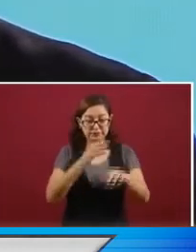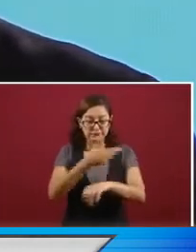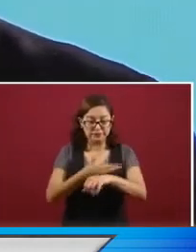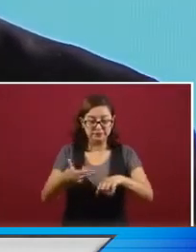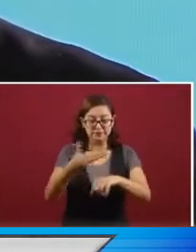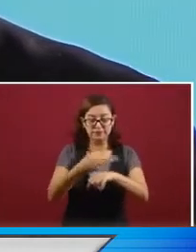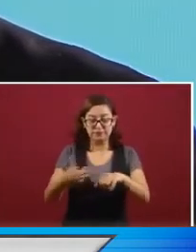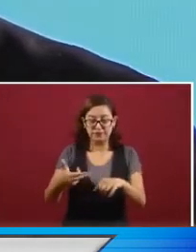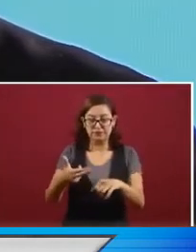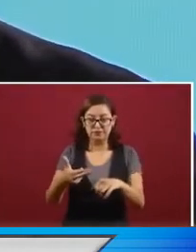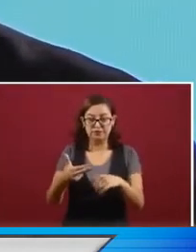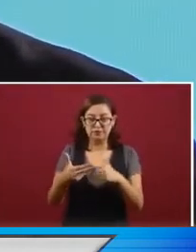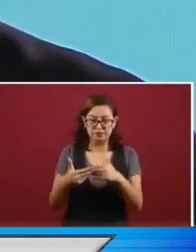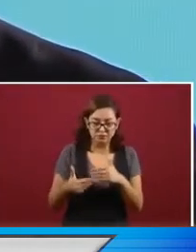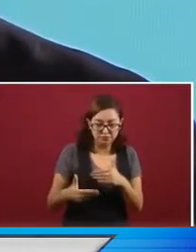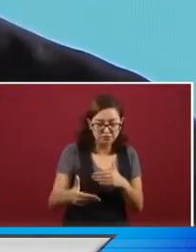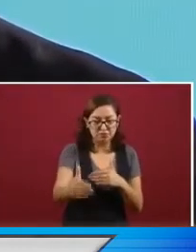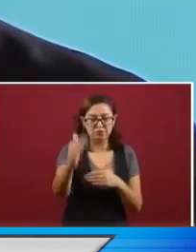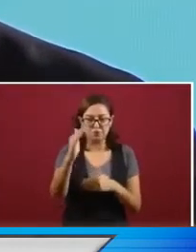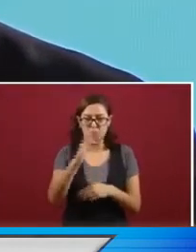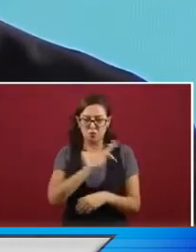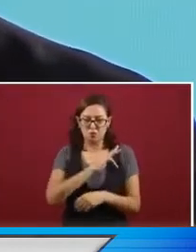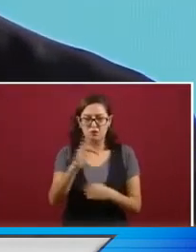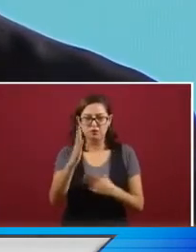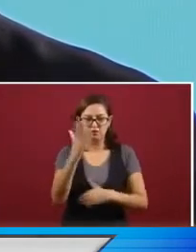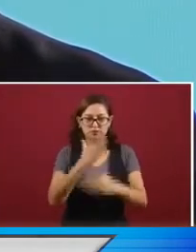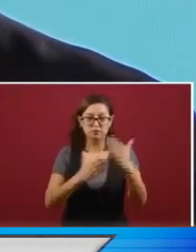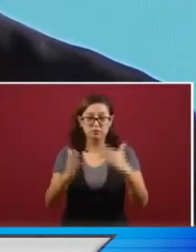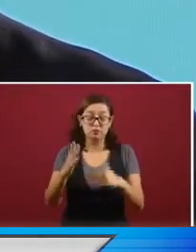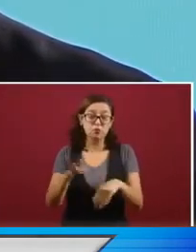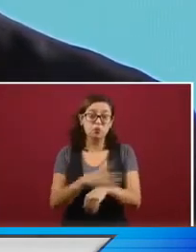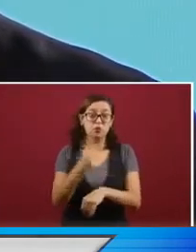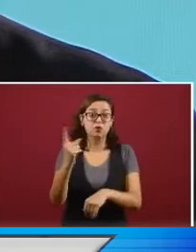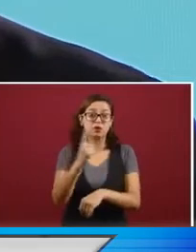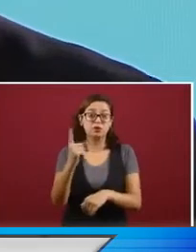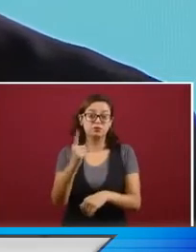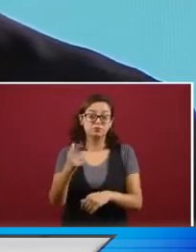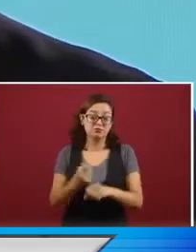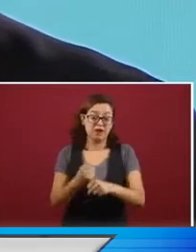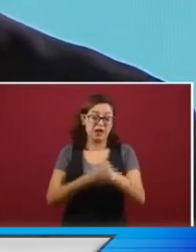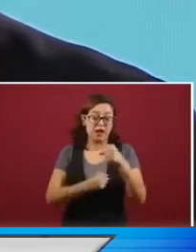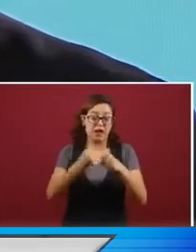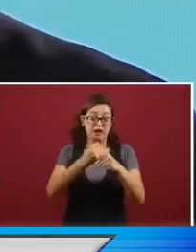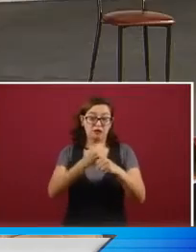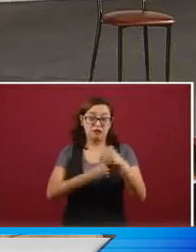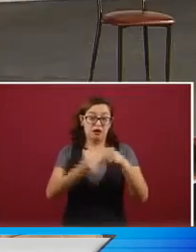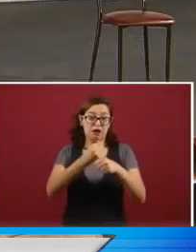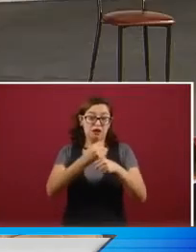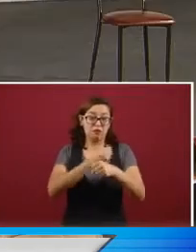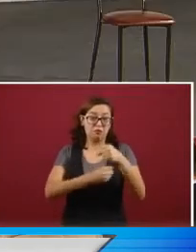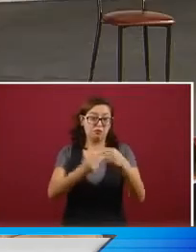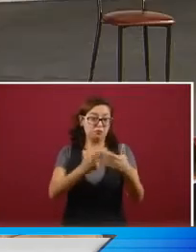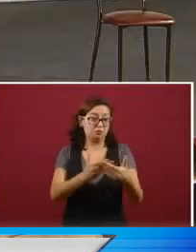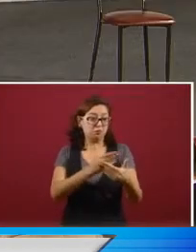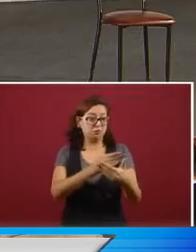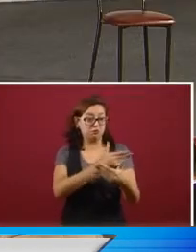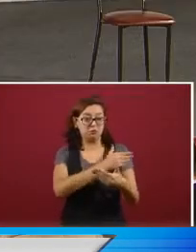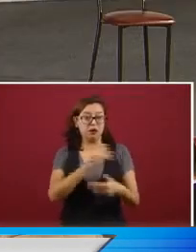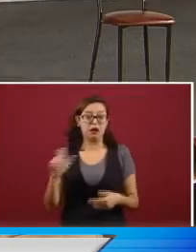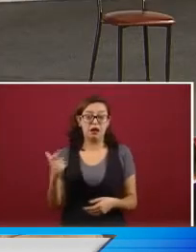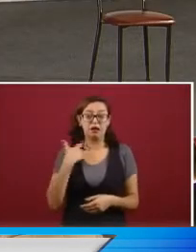de manera deliberada, se procedió a su rehabilitación, que ha permitido el aumento significativo de la producción de energía eléctrica. Están en